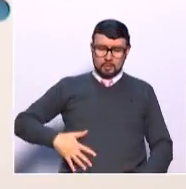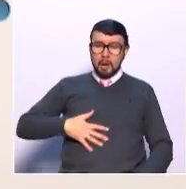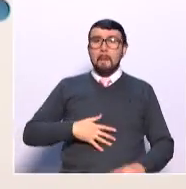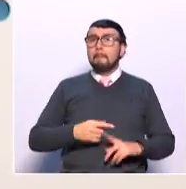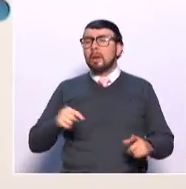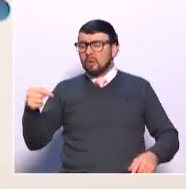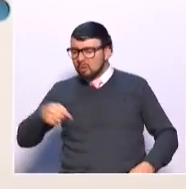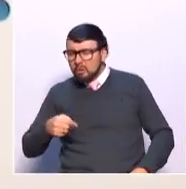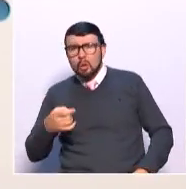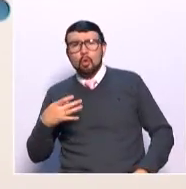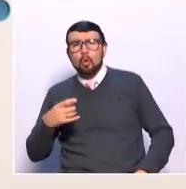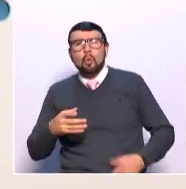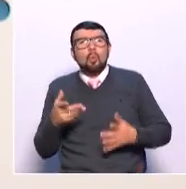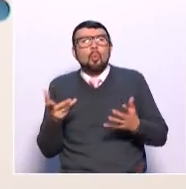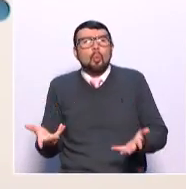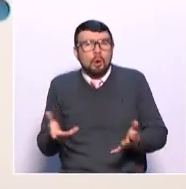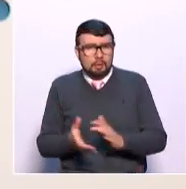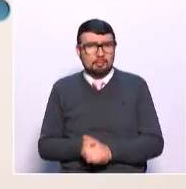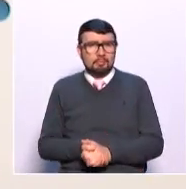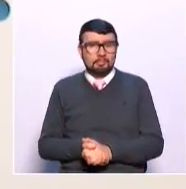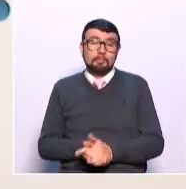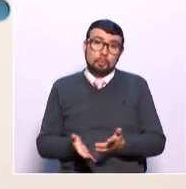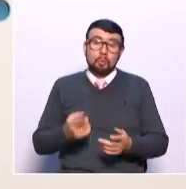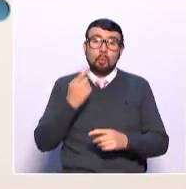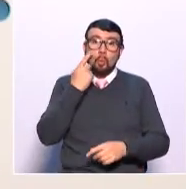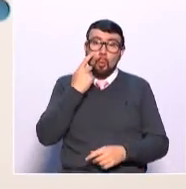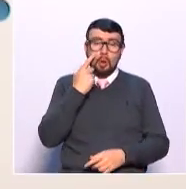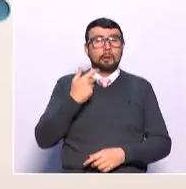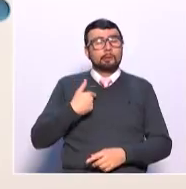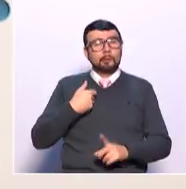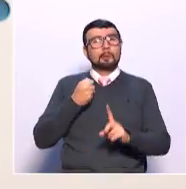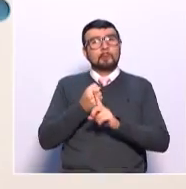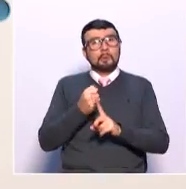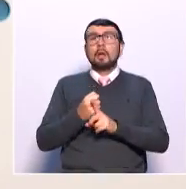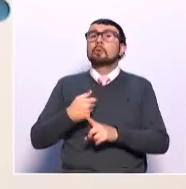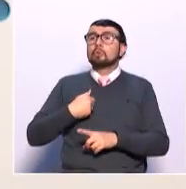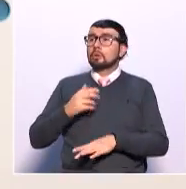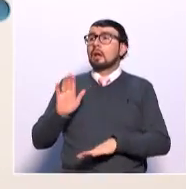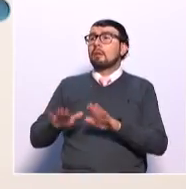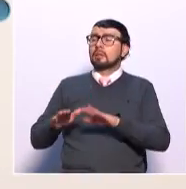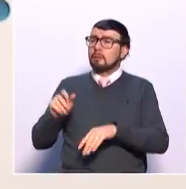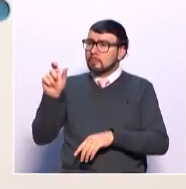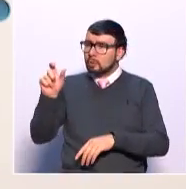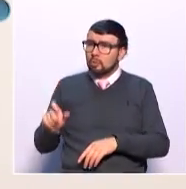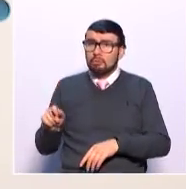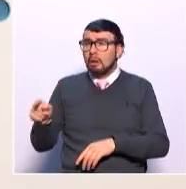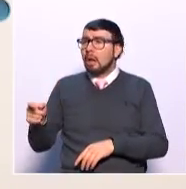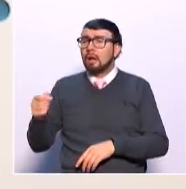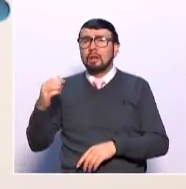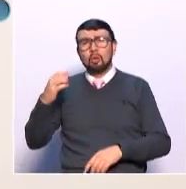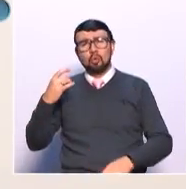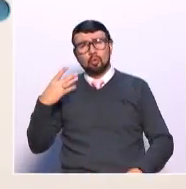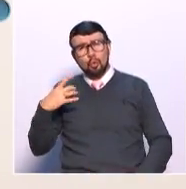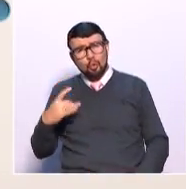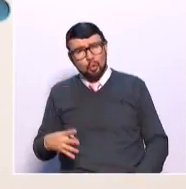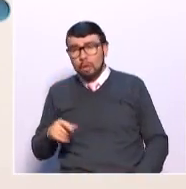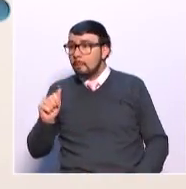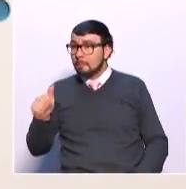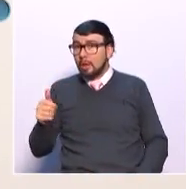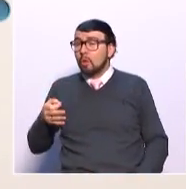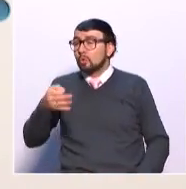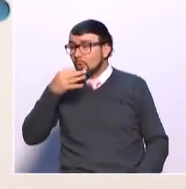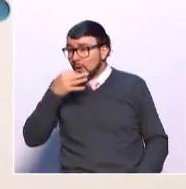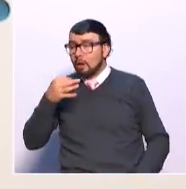tengan cuidado con eso yo lo digo insistir a ello es tenido que firmar cartas de defunción de personas que se han tomado